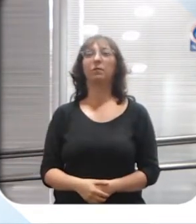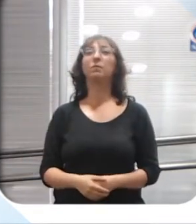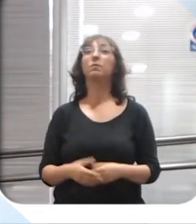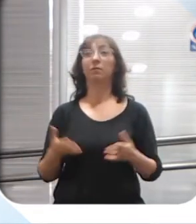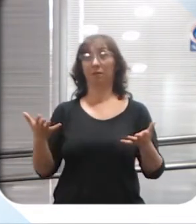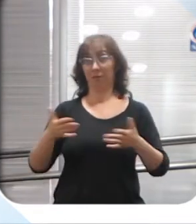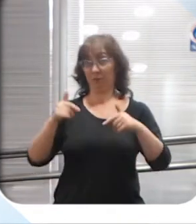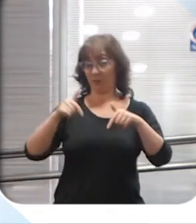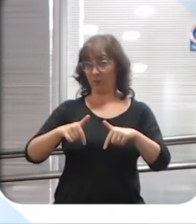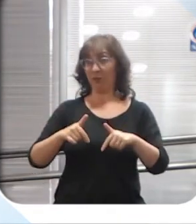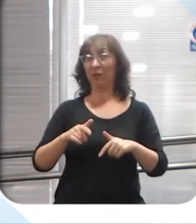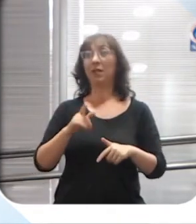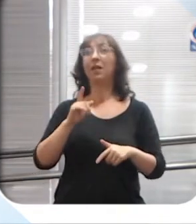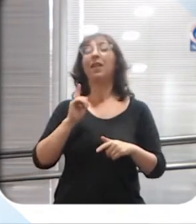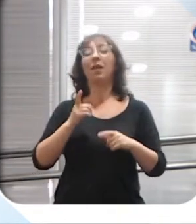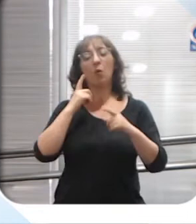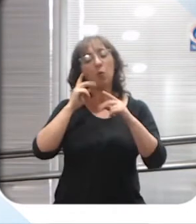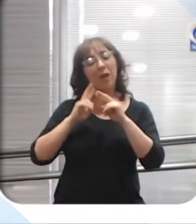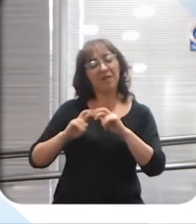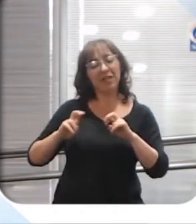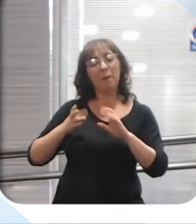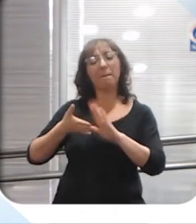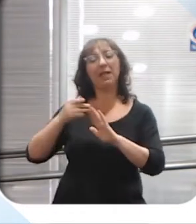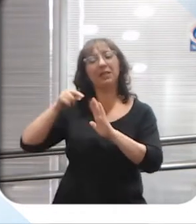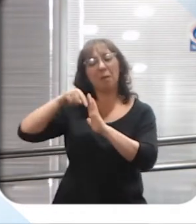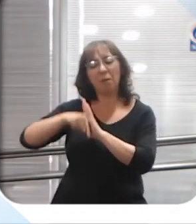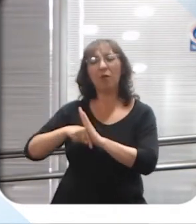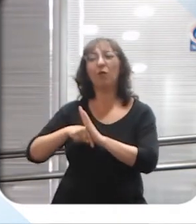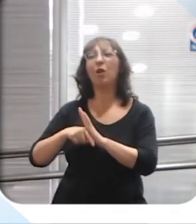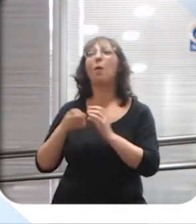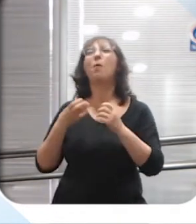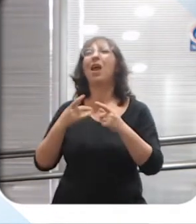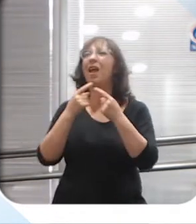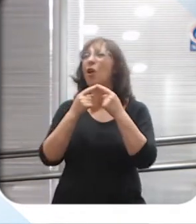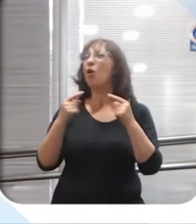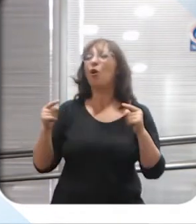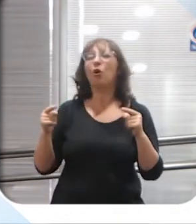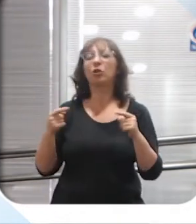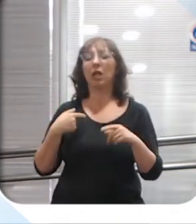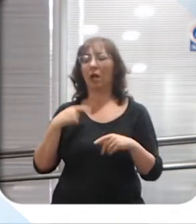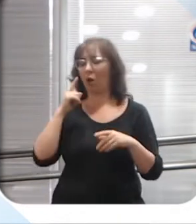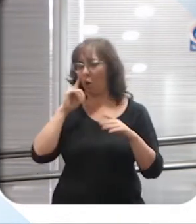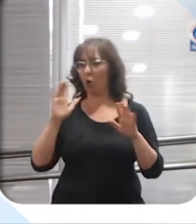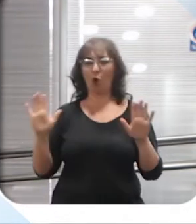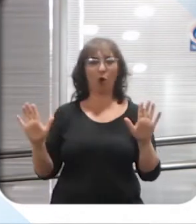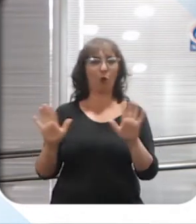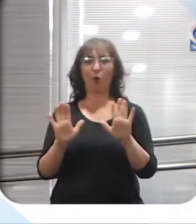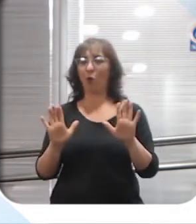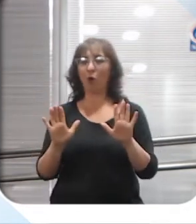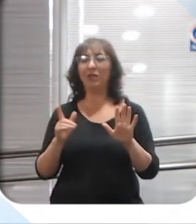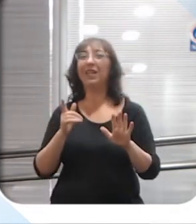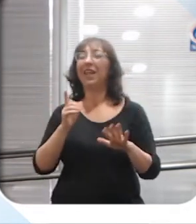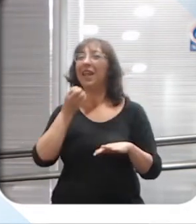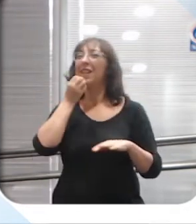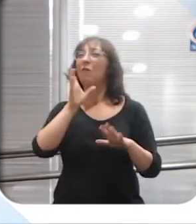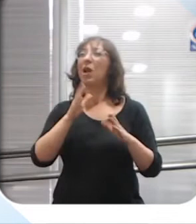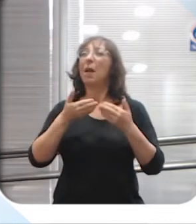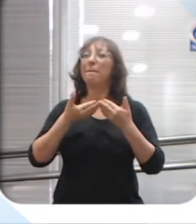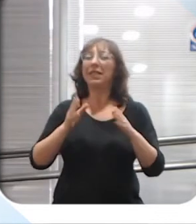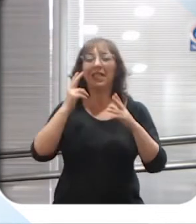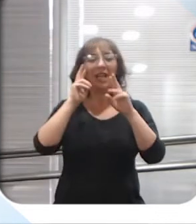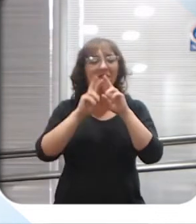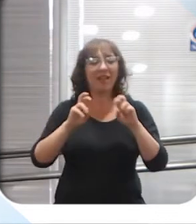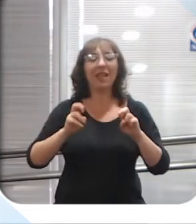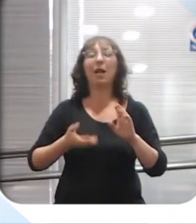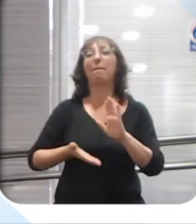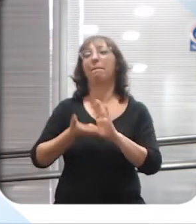esto tuvimos que hacer como una investigación más profunda porque en realidad había cosas de las que desconocíamos, entonces estaba bueno como empezar a investigar un